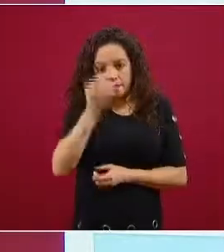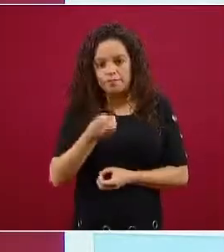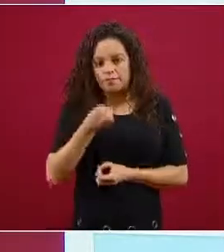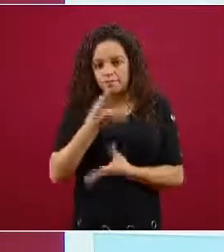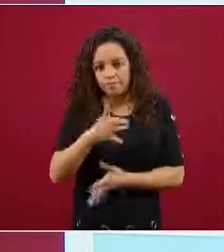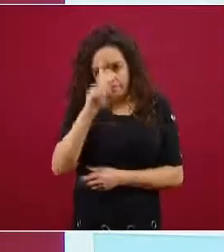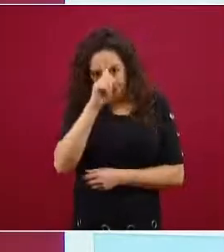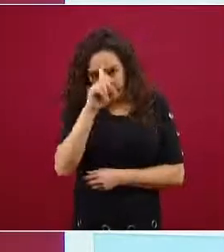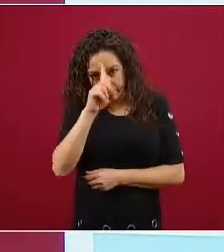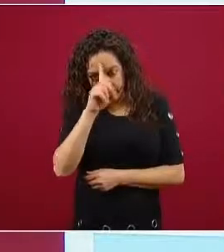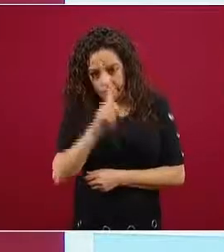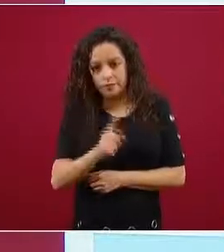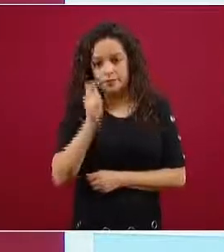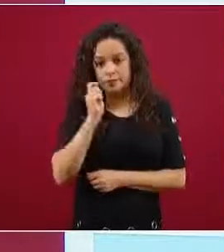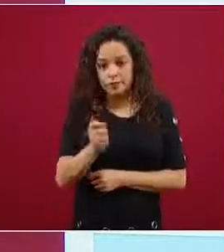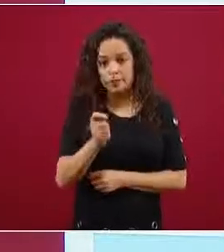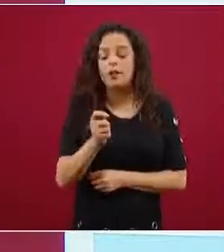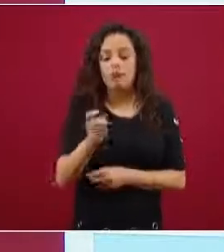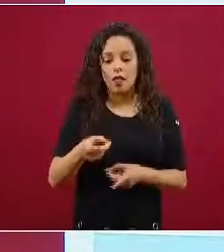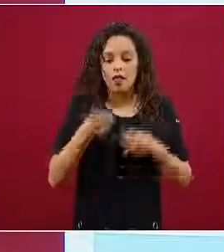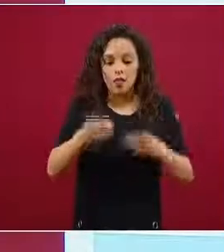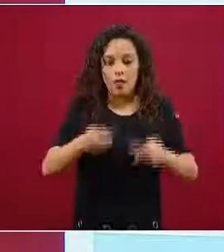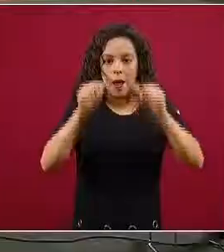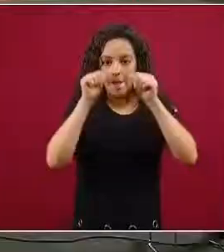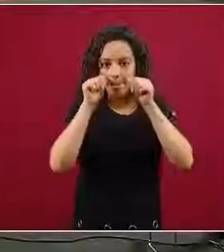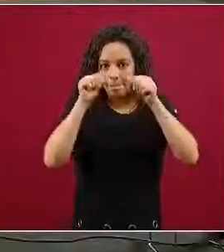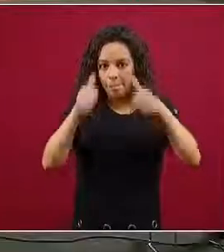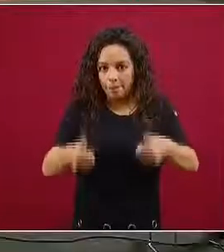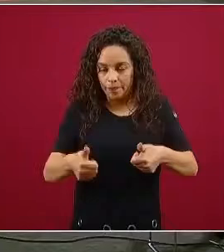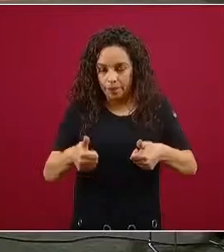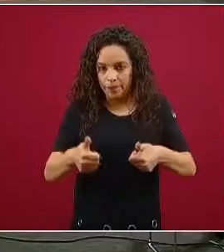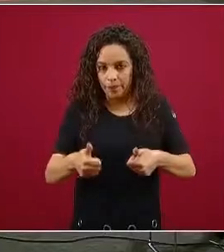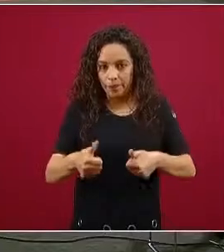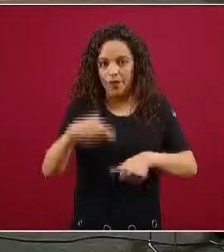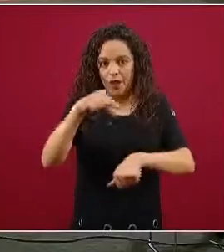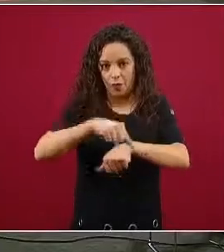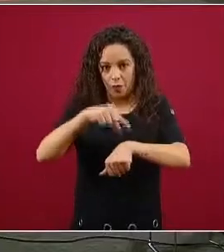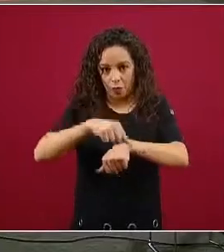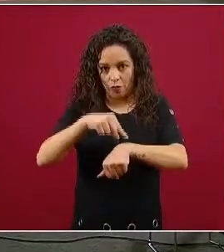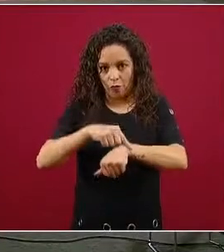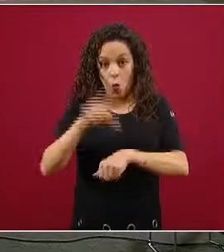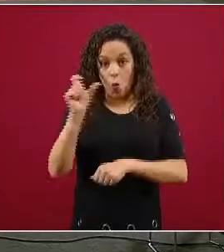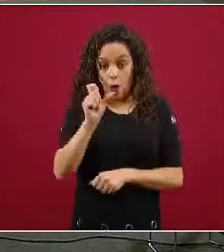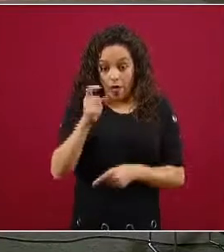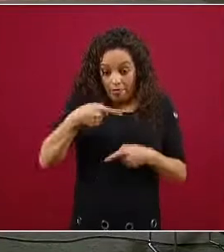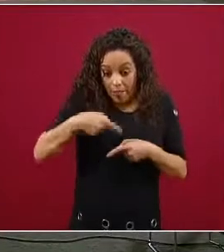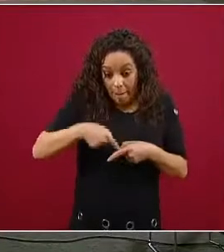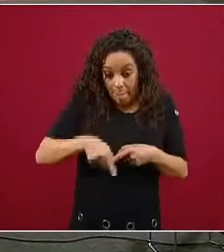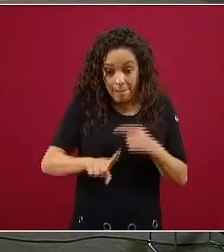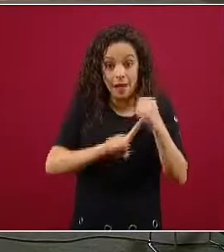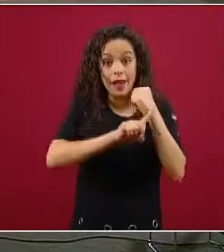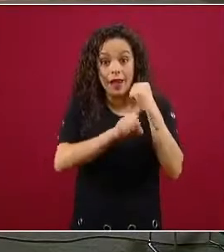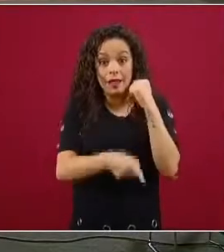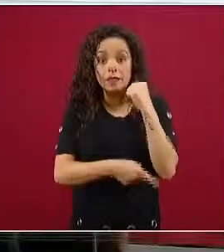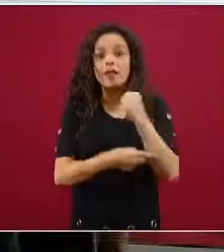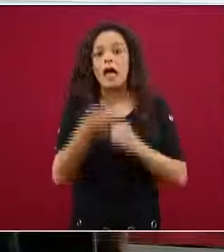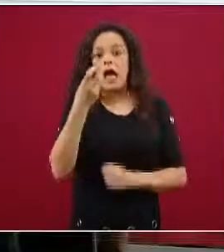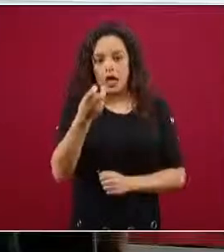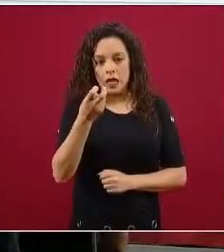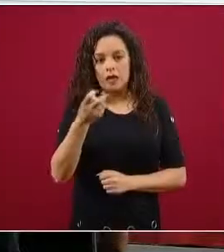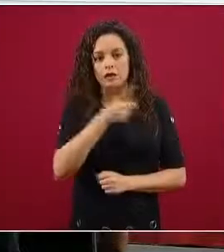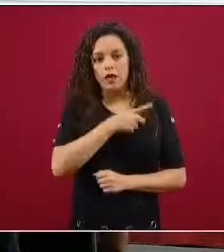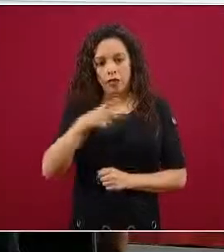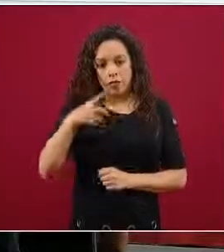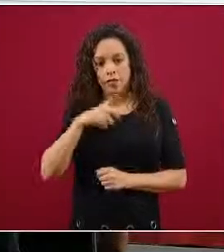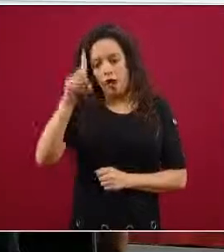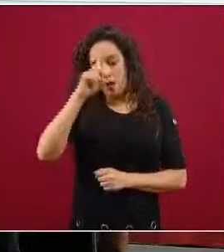las consultas de atención prenatal, sobre todo en el inicio del embarazo. Sin embargo, estas no pierden continuidad